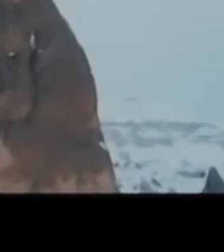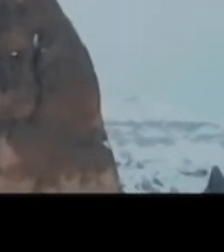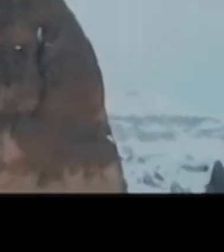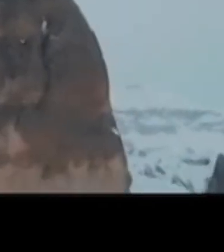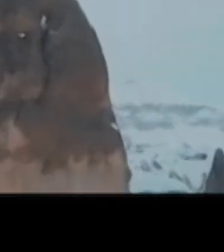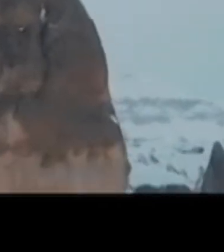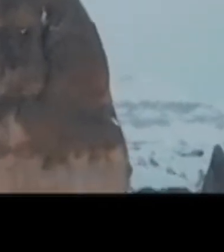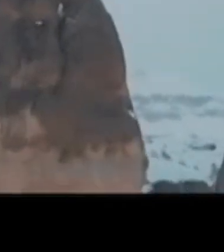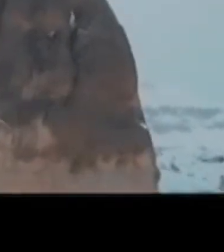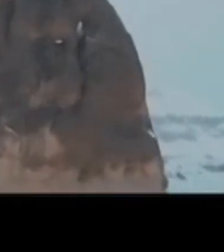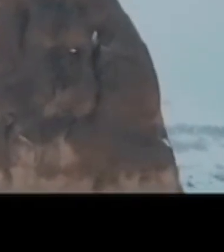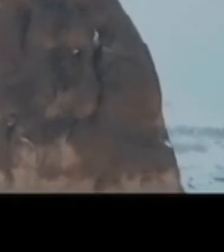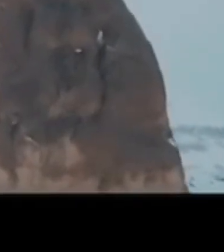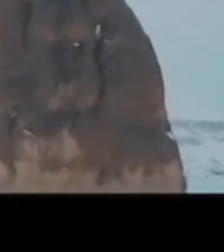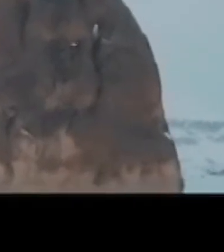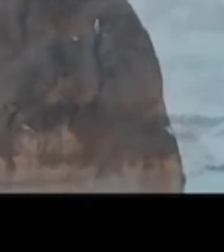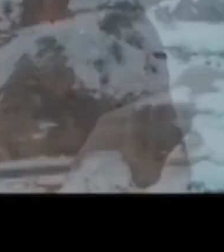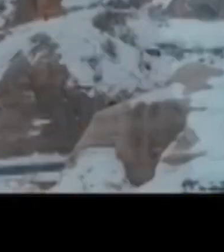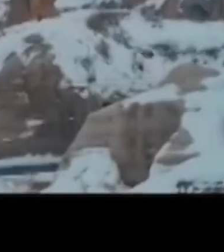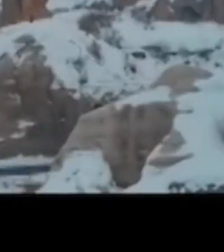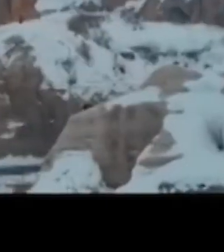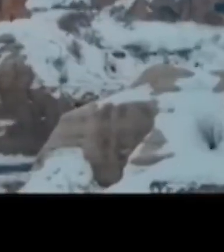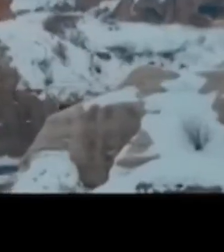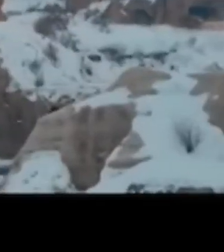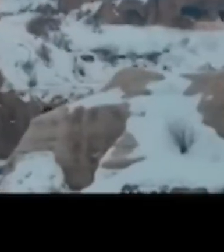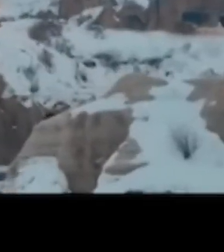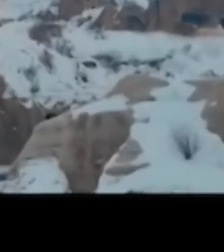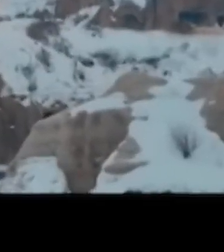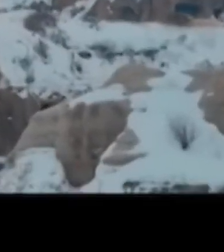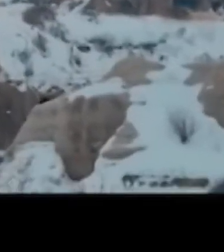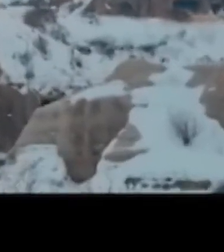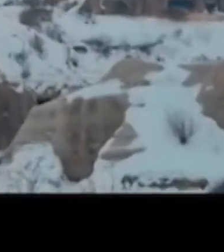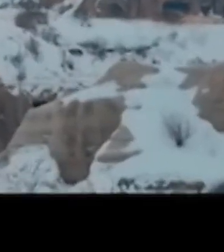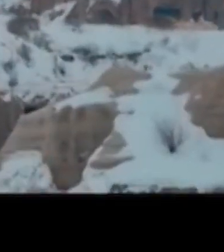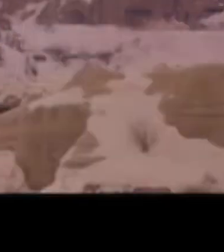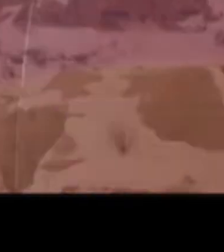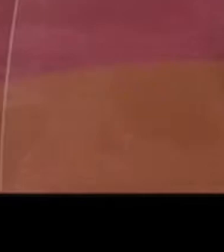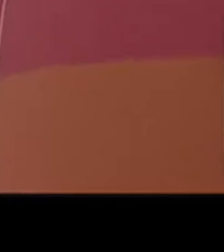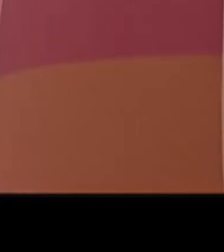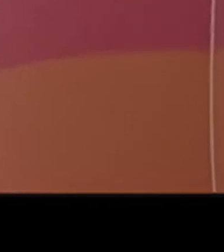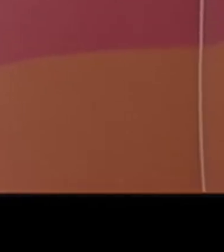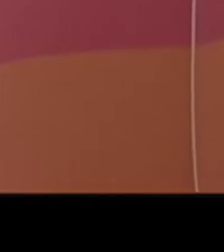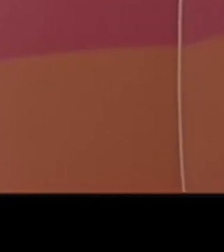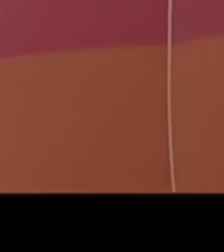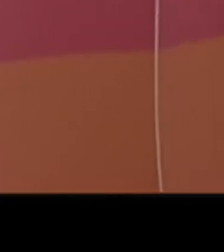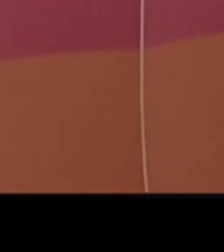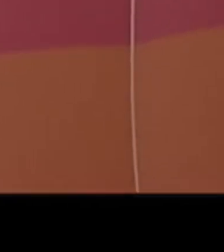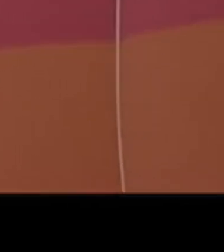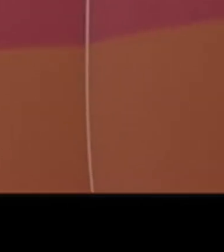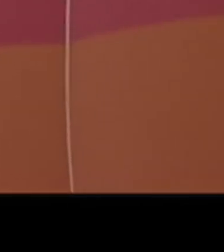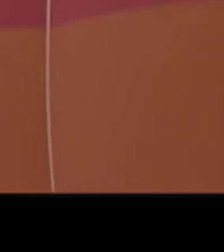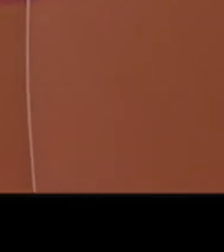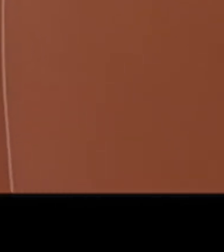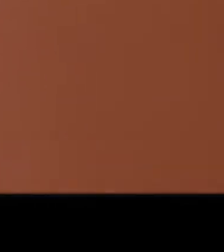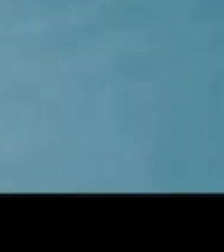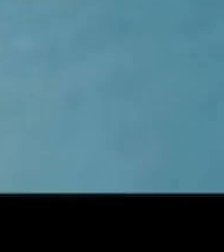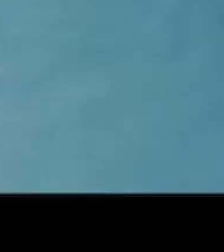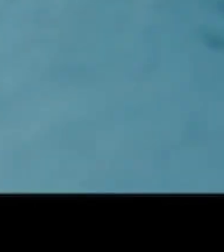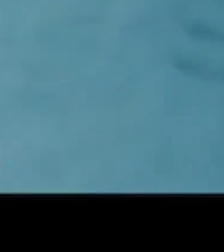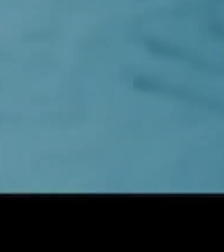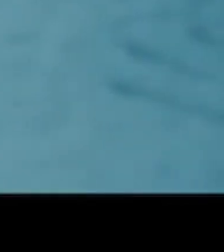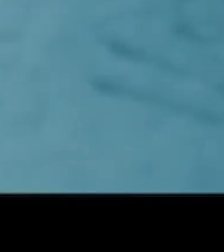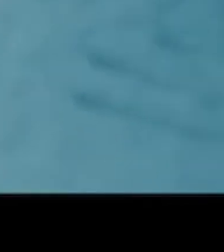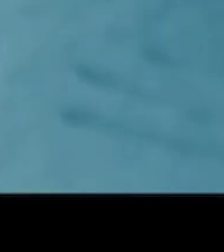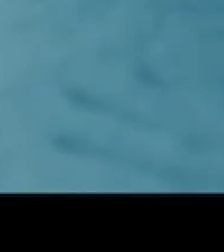El Museo al Aire Libre de Goreme se asemeja a un complejo monástico compuesto por decenas de monasterios colocados lado a lado, cada uno con su propia